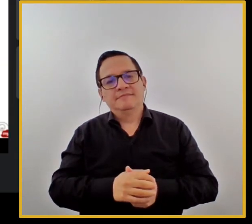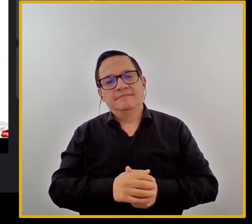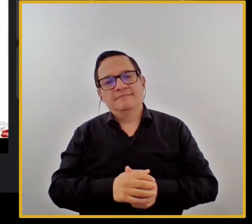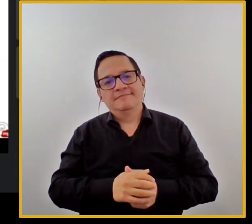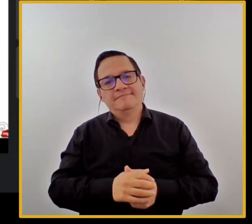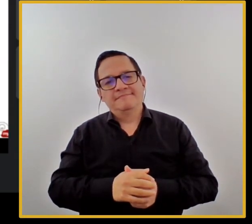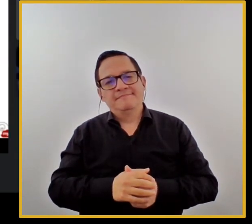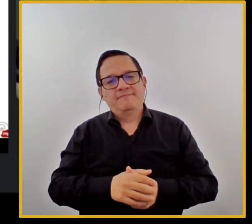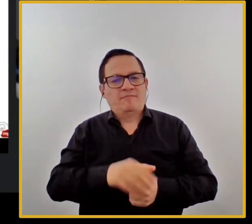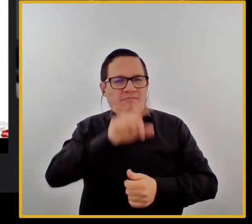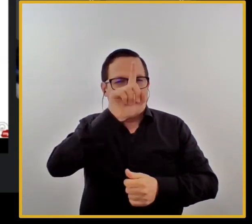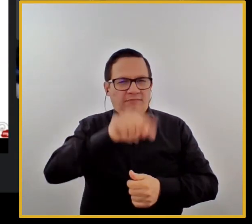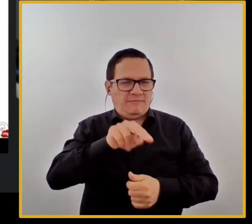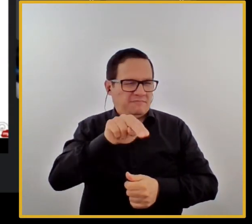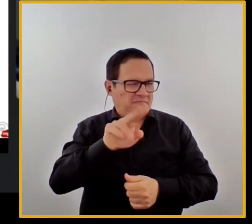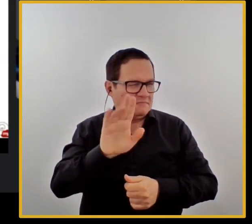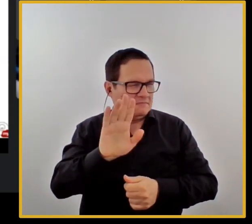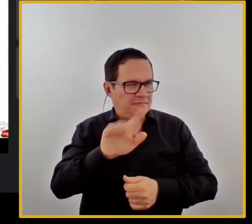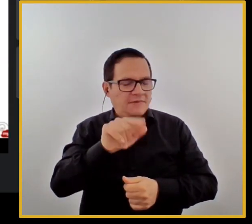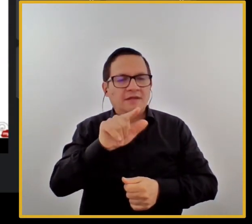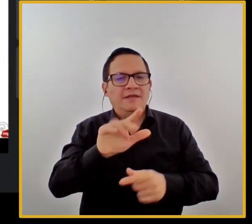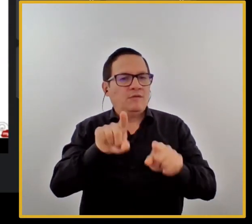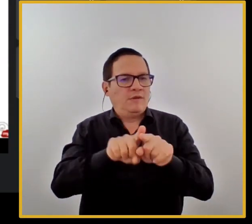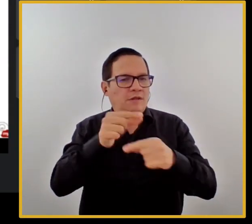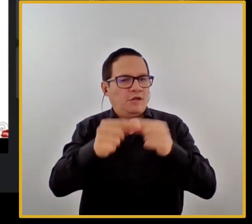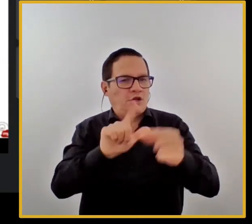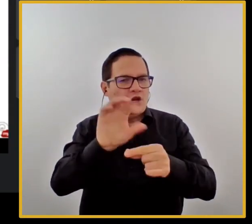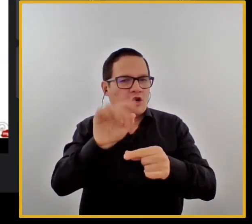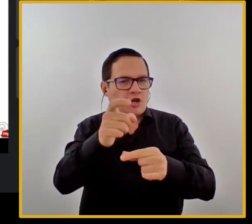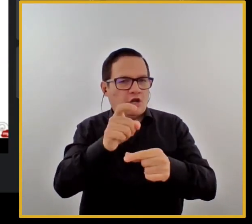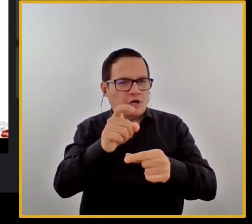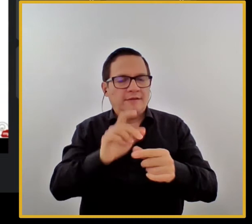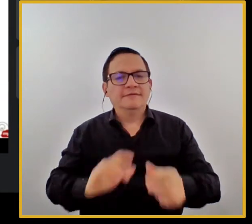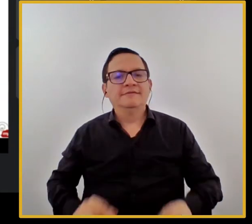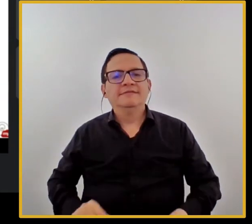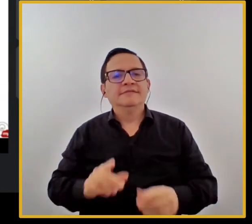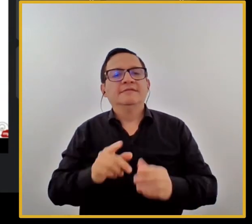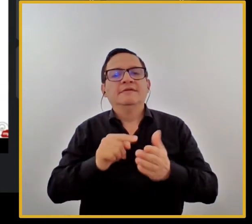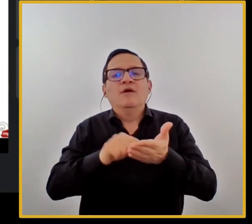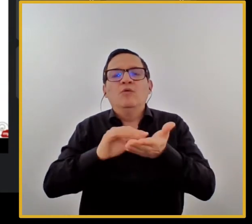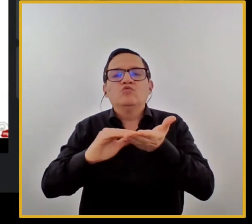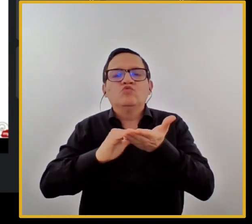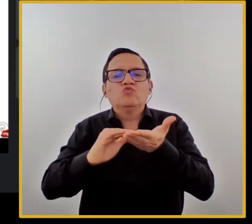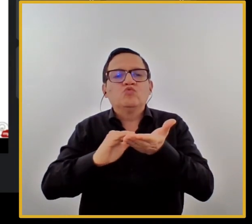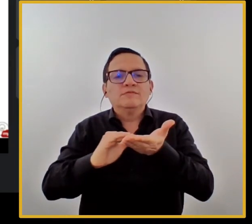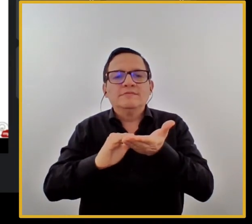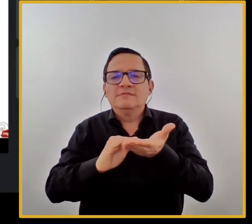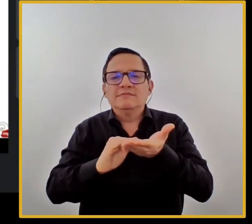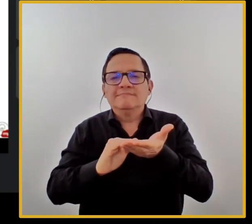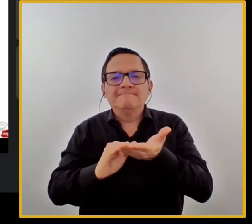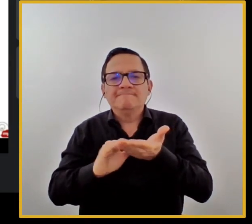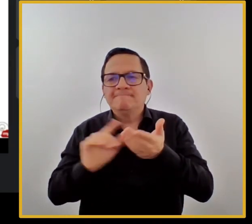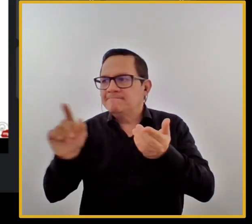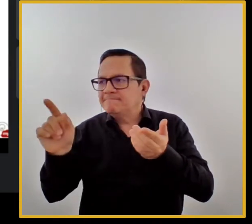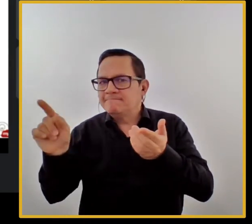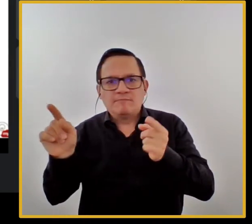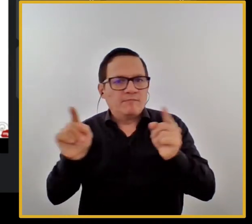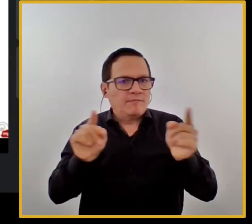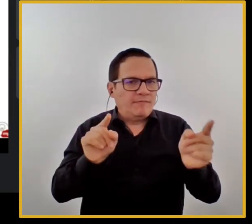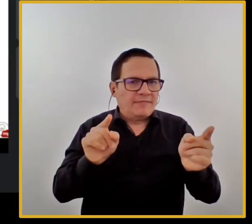¿cierto? Entonces me queda allí, si solucionamos acá,